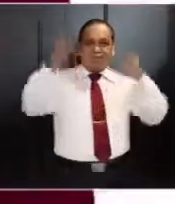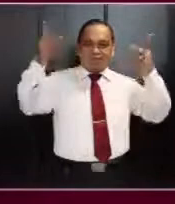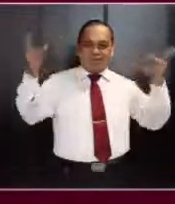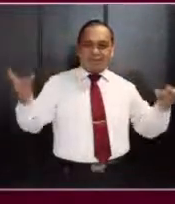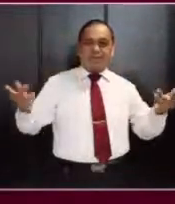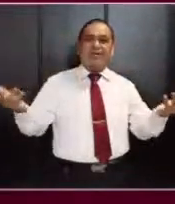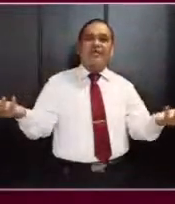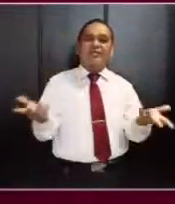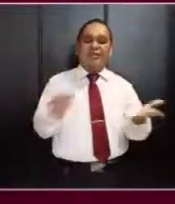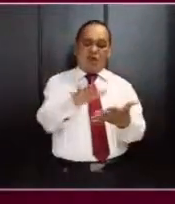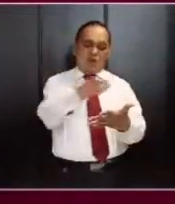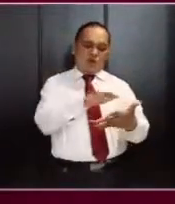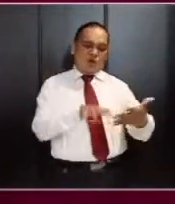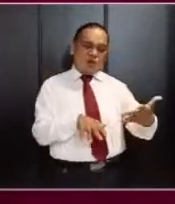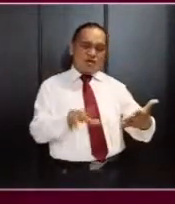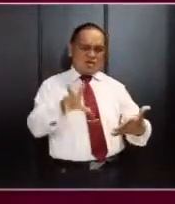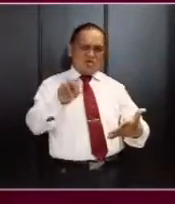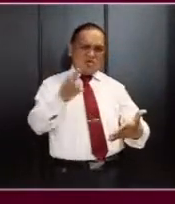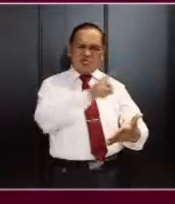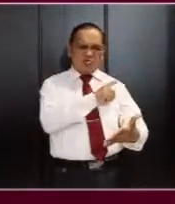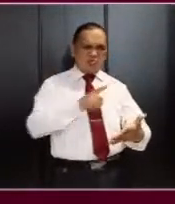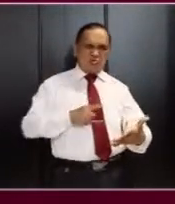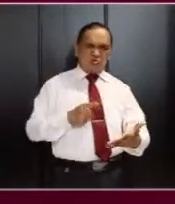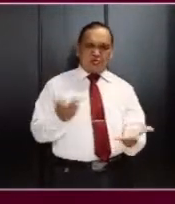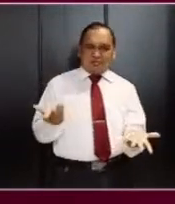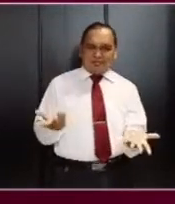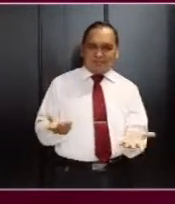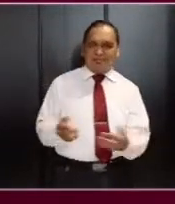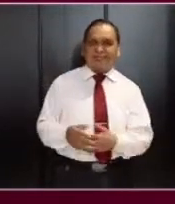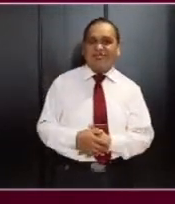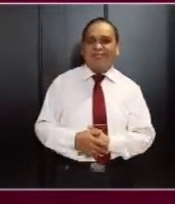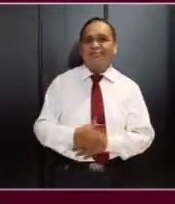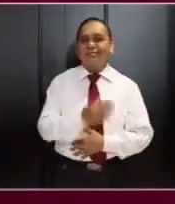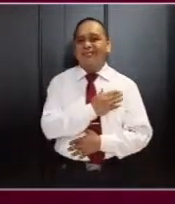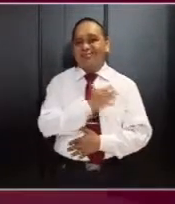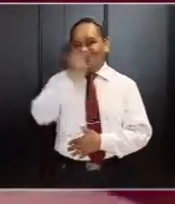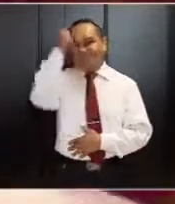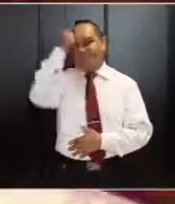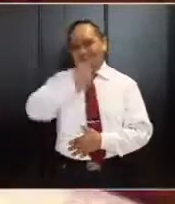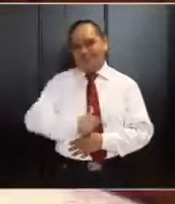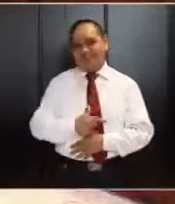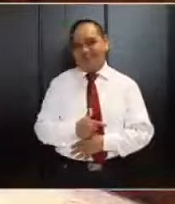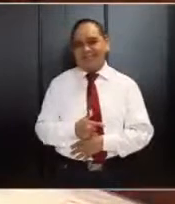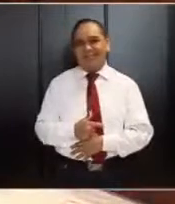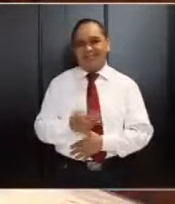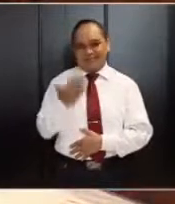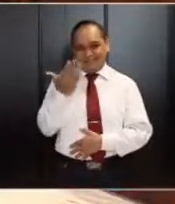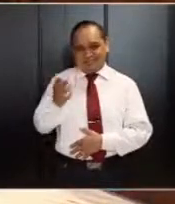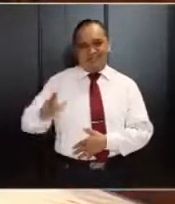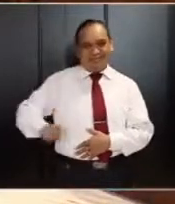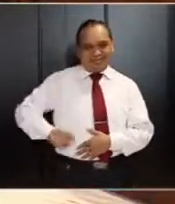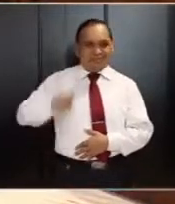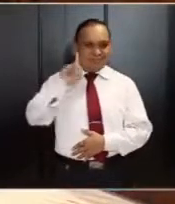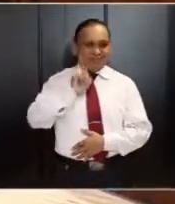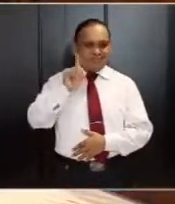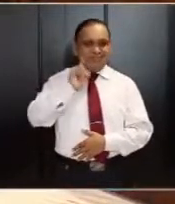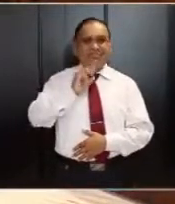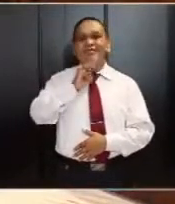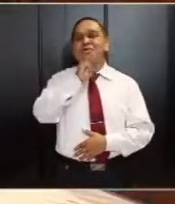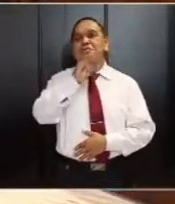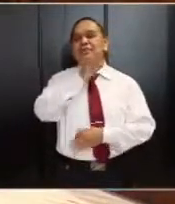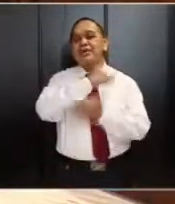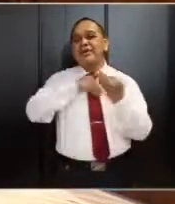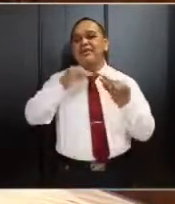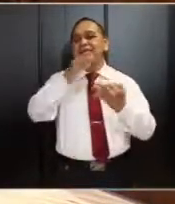te dije que eres un masoquista. Buenas noches, gobernadora. Felicidades, felicidades a todas las madres en este día tan